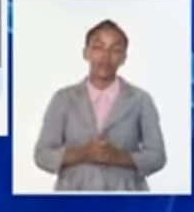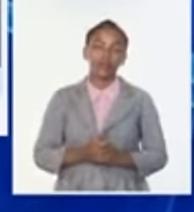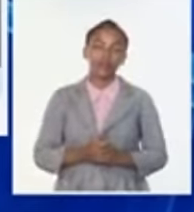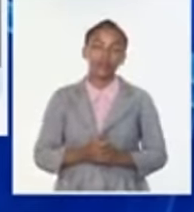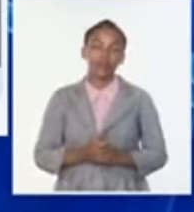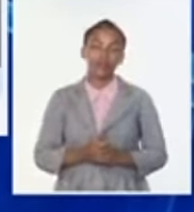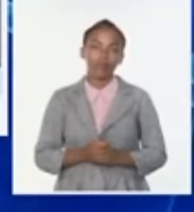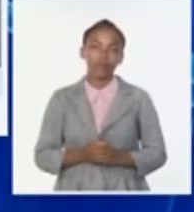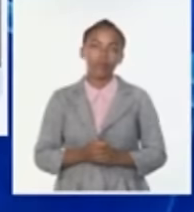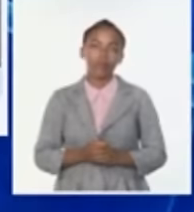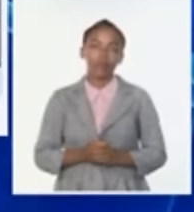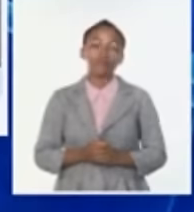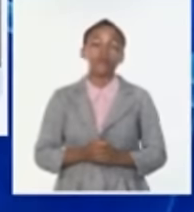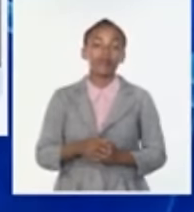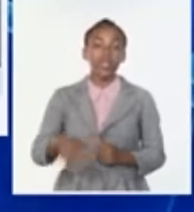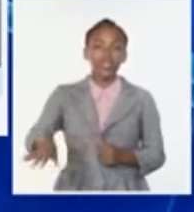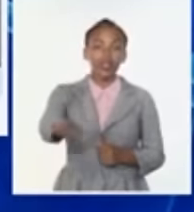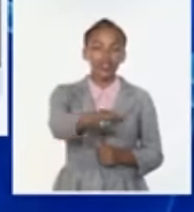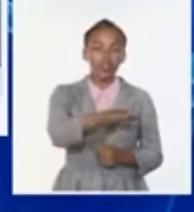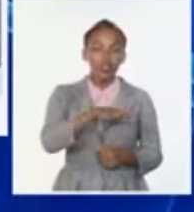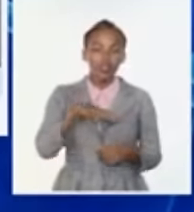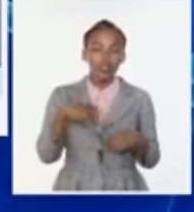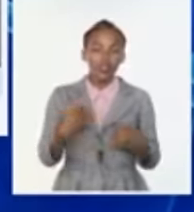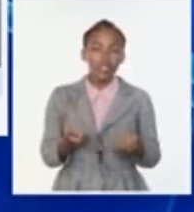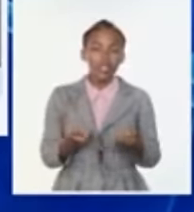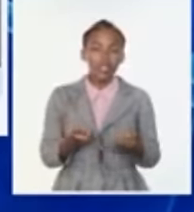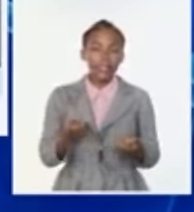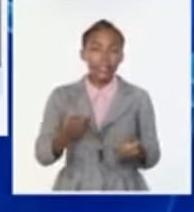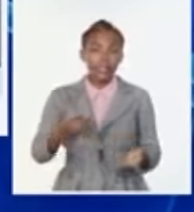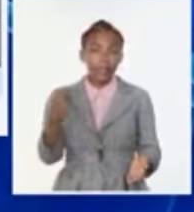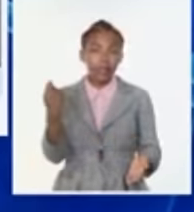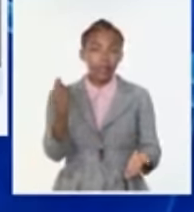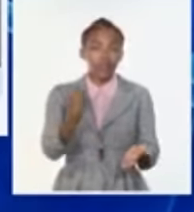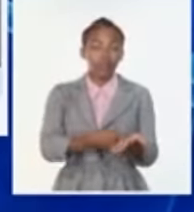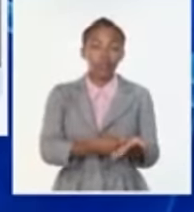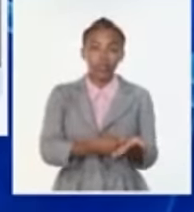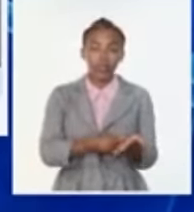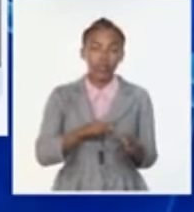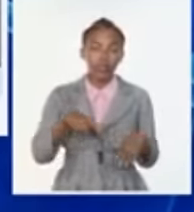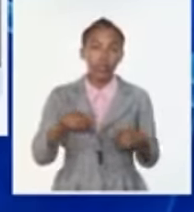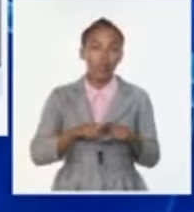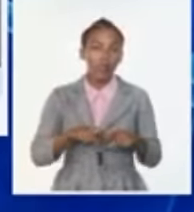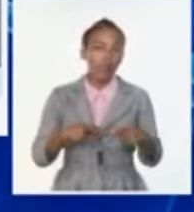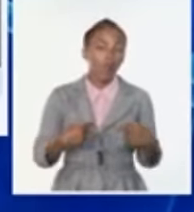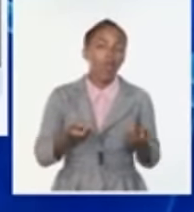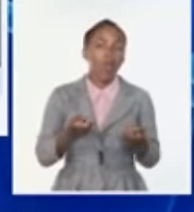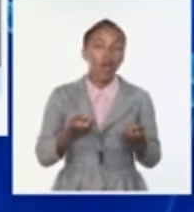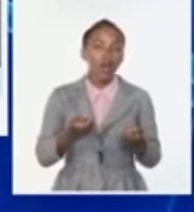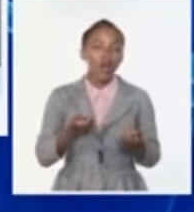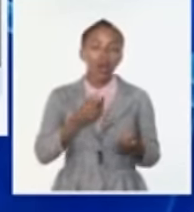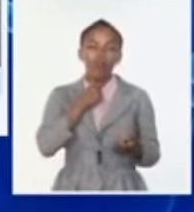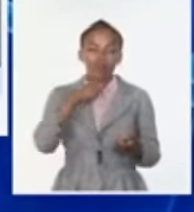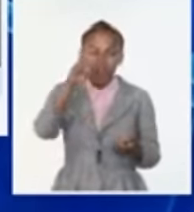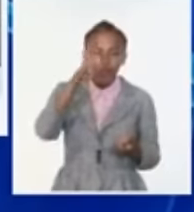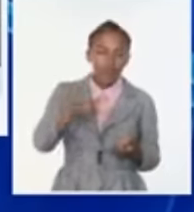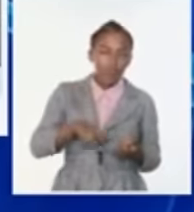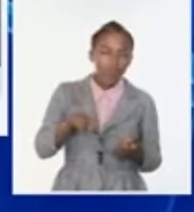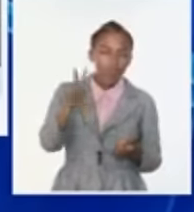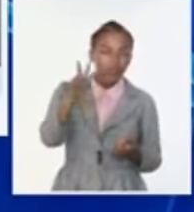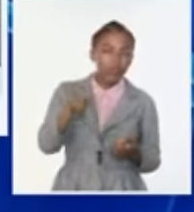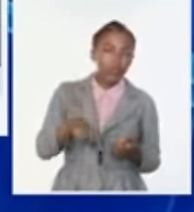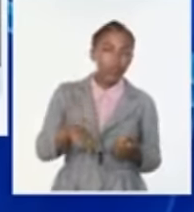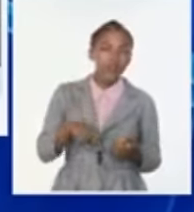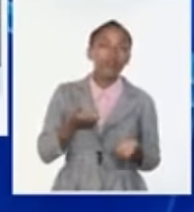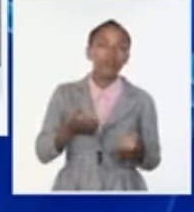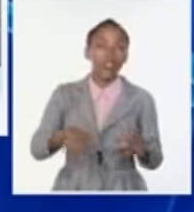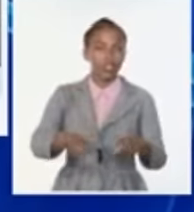de fiscalización, con una determinación de deuda por evasión fiscal, es decir, comprobándoselo ahí a esos actores, en